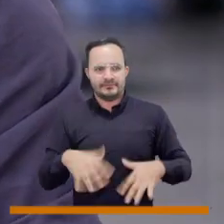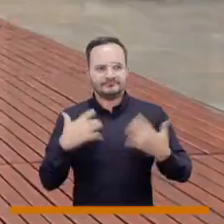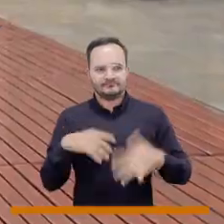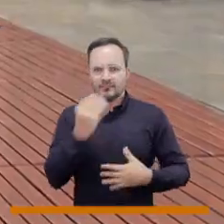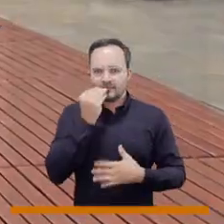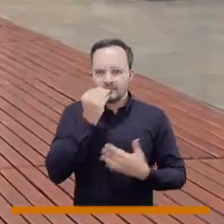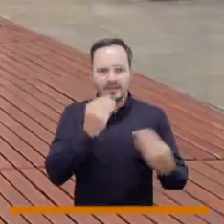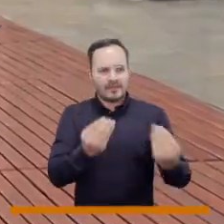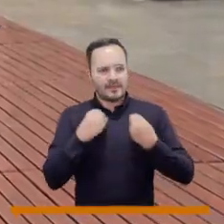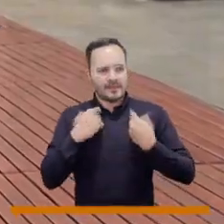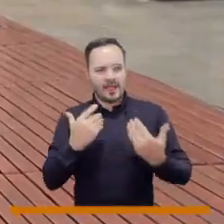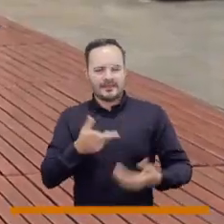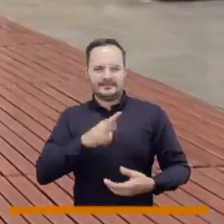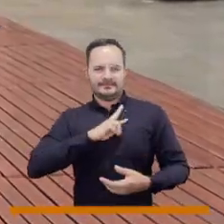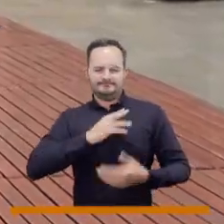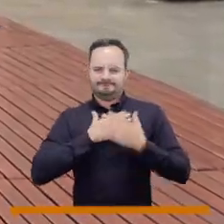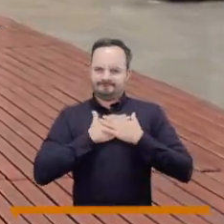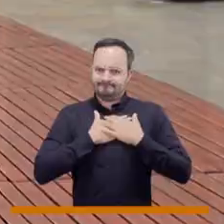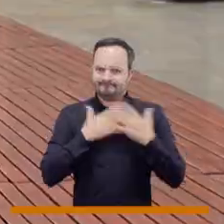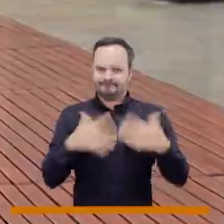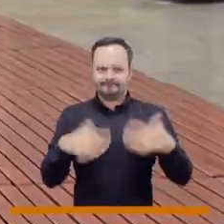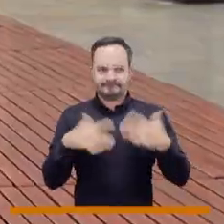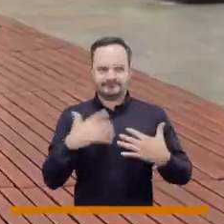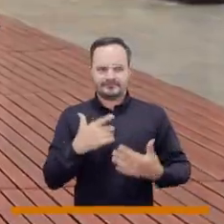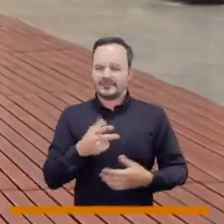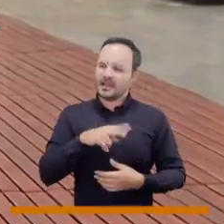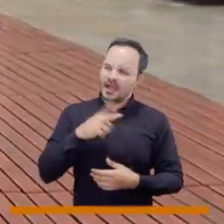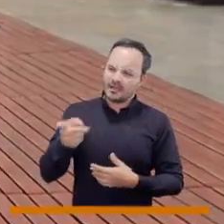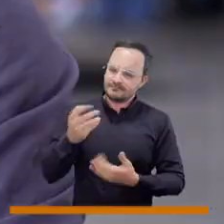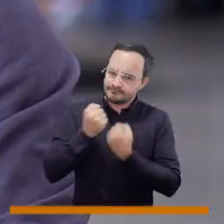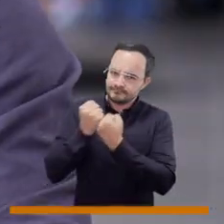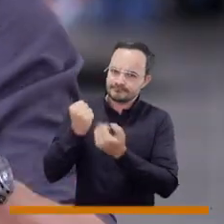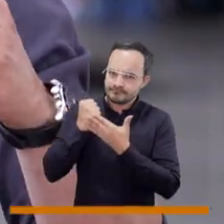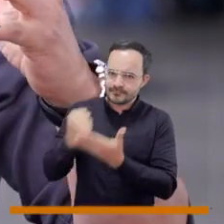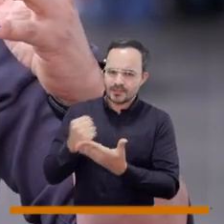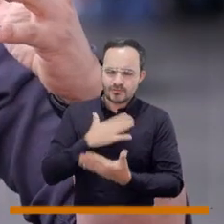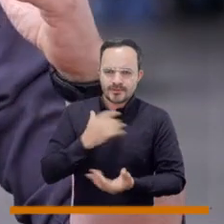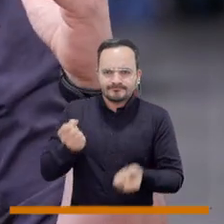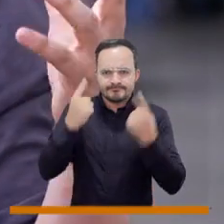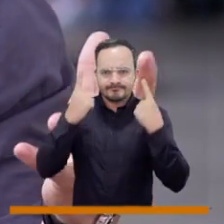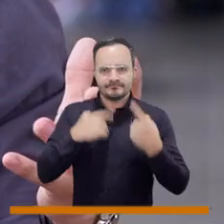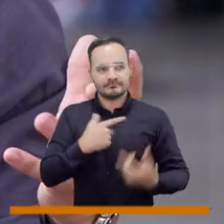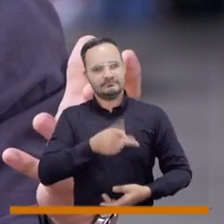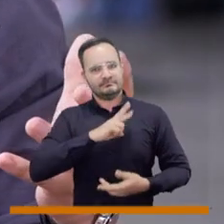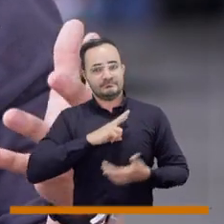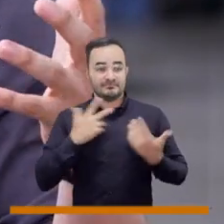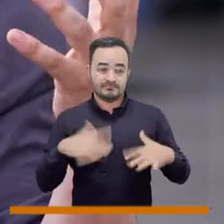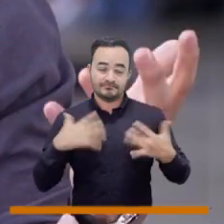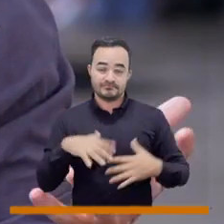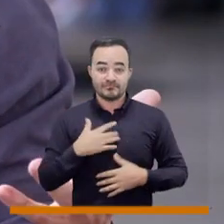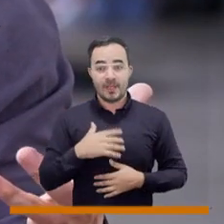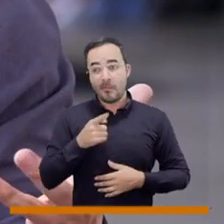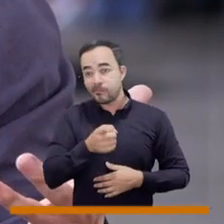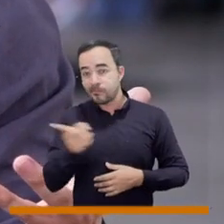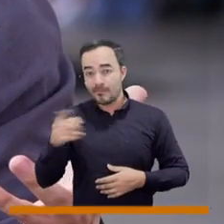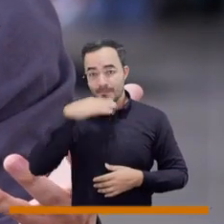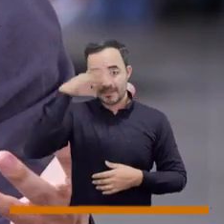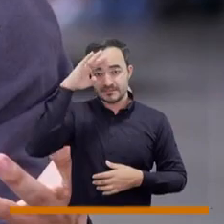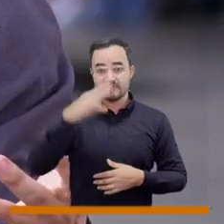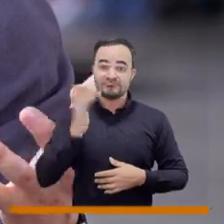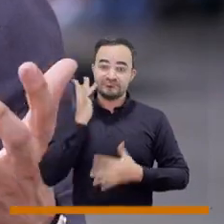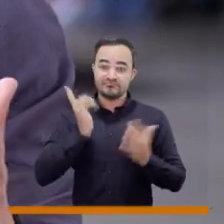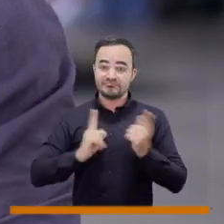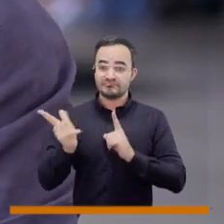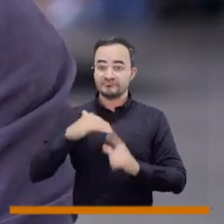tiene misericordia de alguien, que tiene compasión por el otro, algo que se necesita en la ciudad de Medellín.